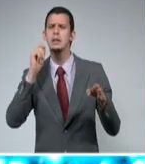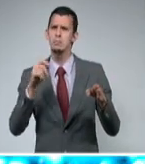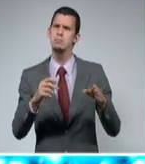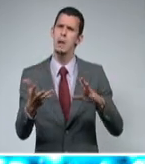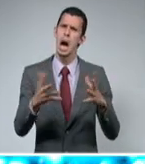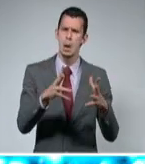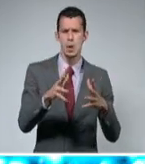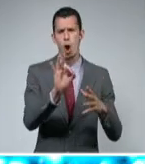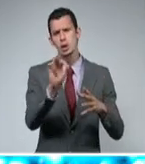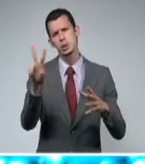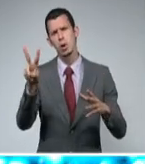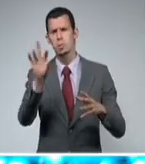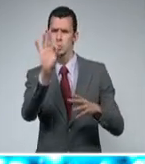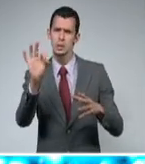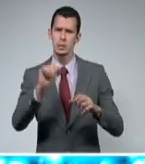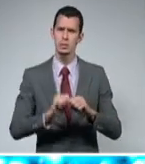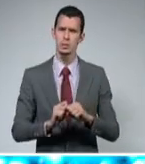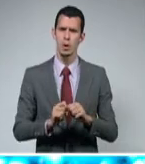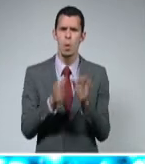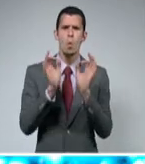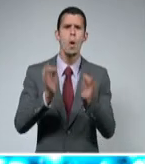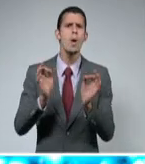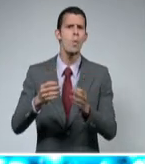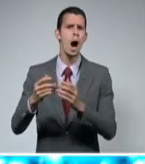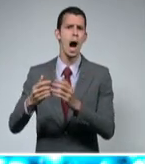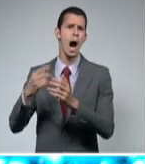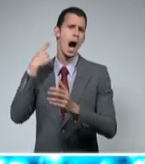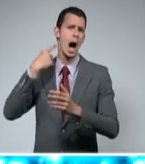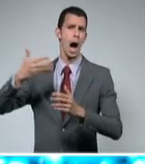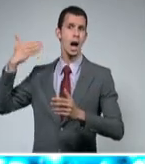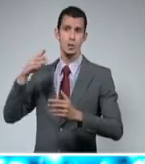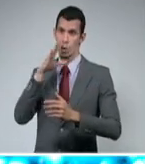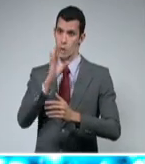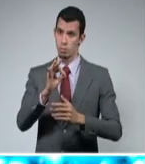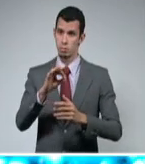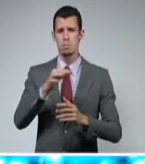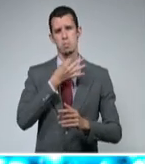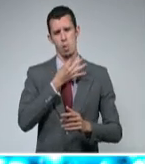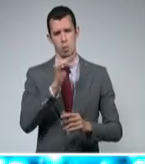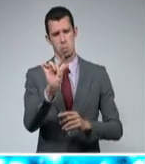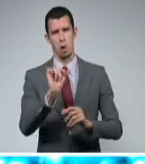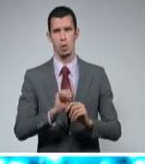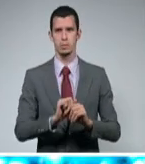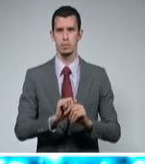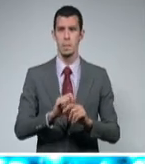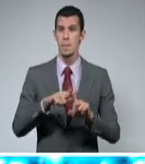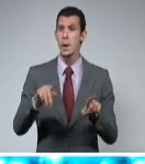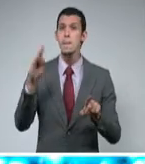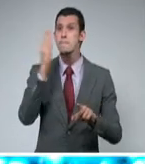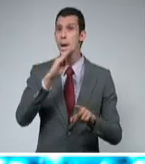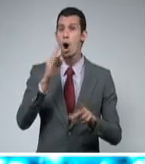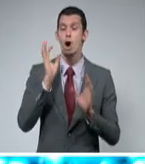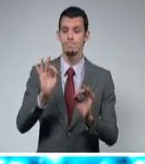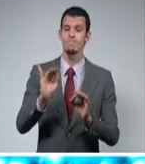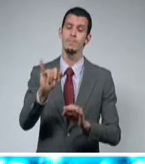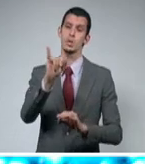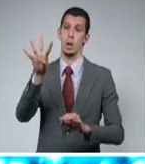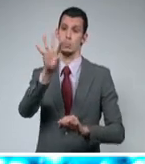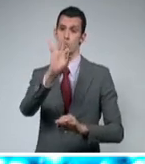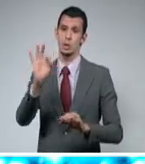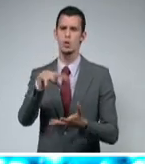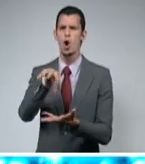un discreto 64% y en la región central se observa el comportamiento más desfavorable, con un registro inferior a la mitad de la